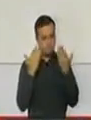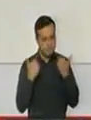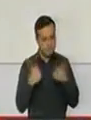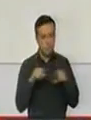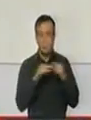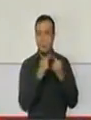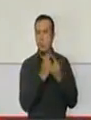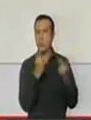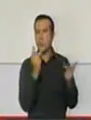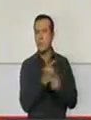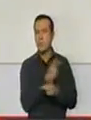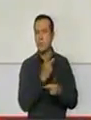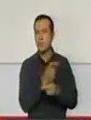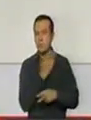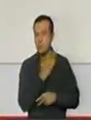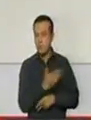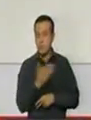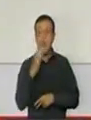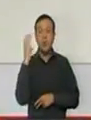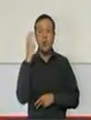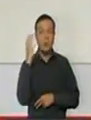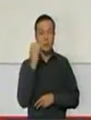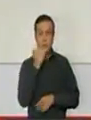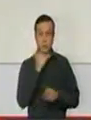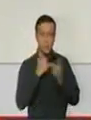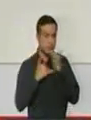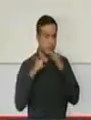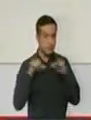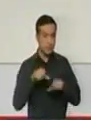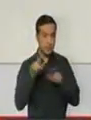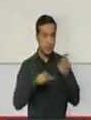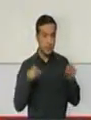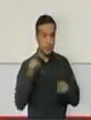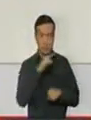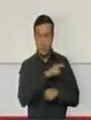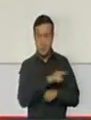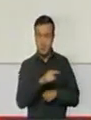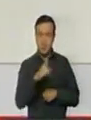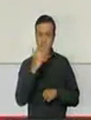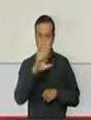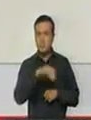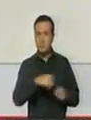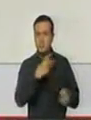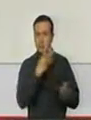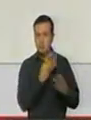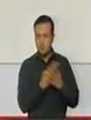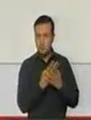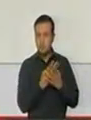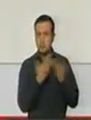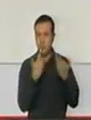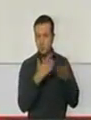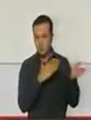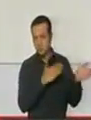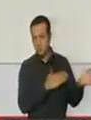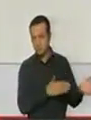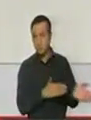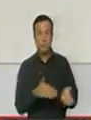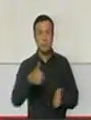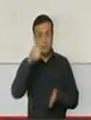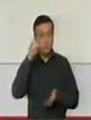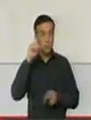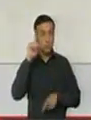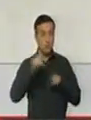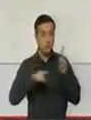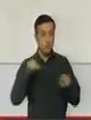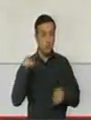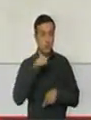a esta organización narcodelictiva colombiana, efectivamente. A las personas que les procedimos a detener con los allanamientos realizados ayer, varios de